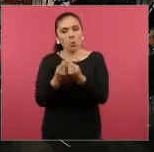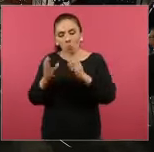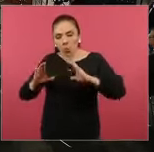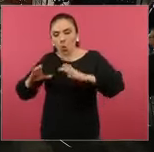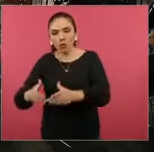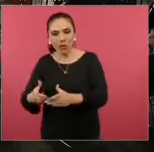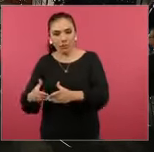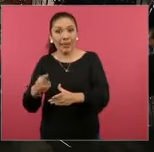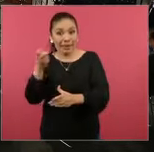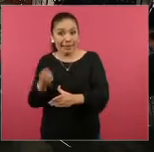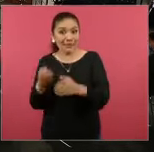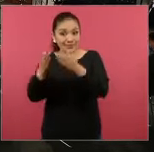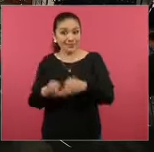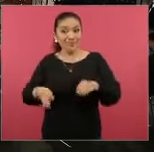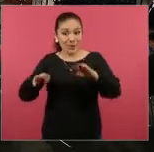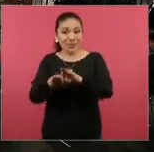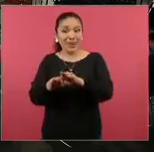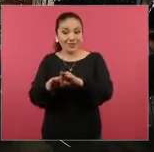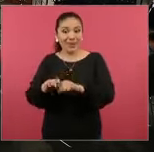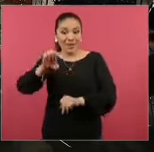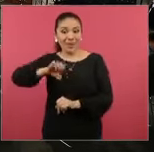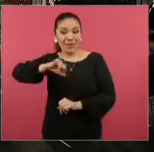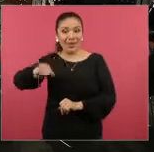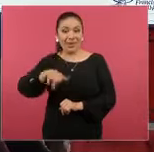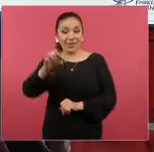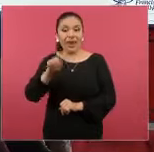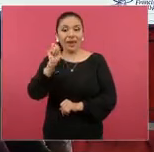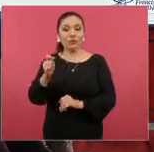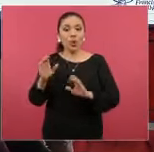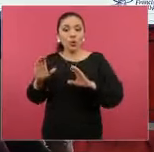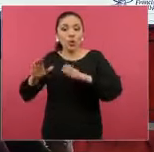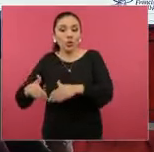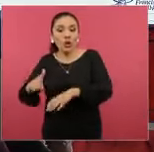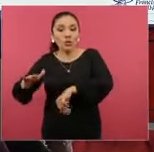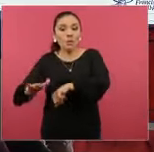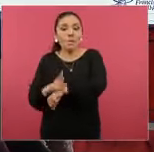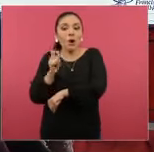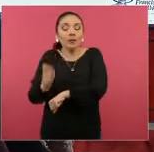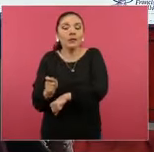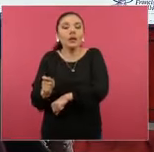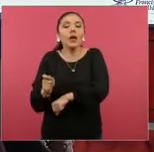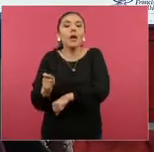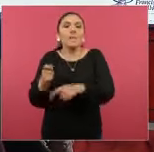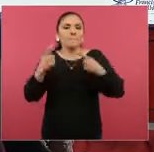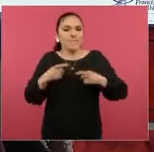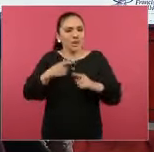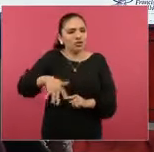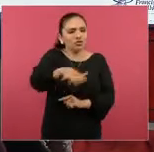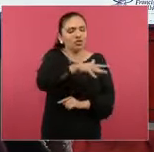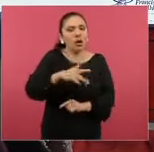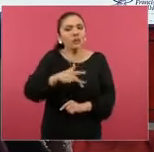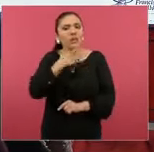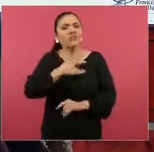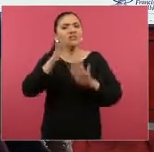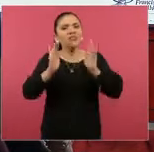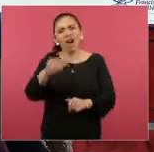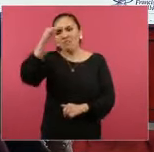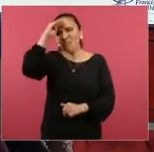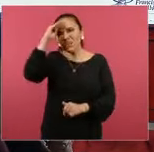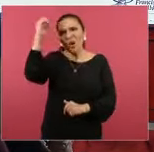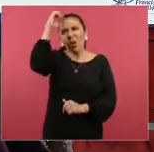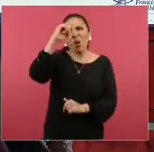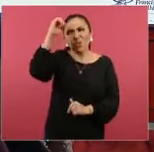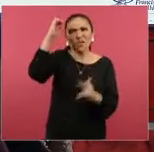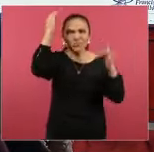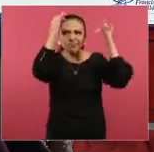comunidad. Eje, aquí nada más hay que mencionarlo, la comunidad, porque son seres críticos, desarrollan su pensamiento,